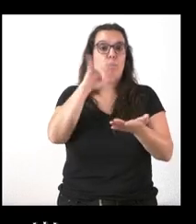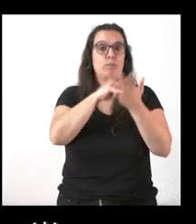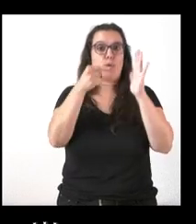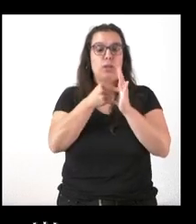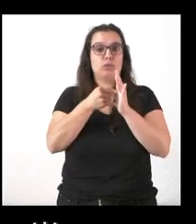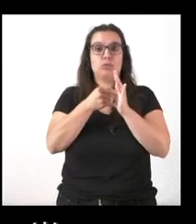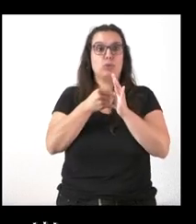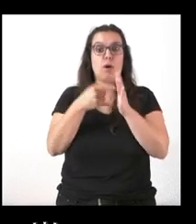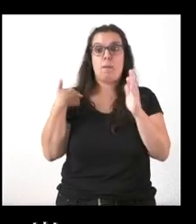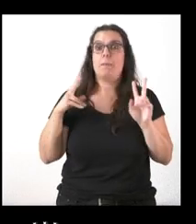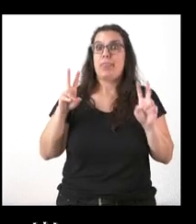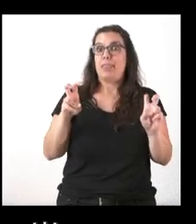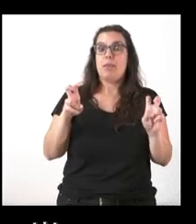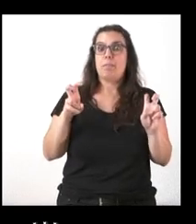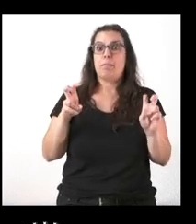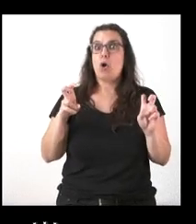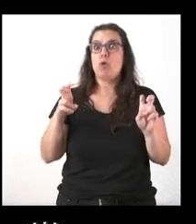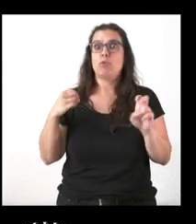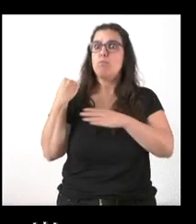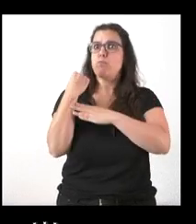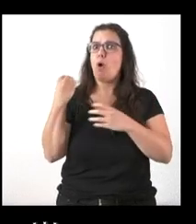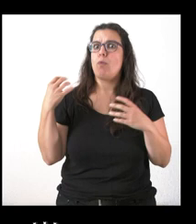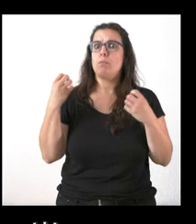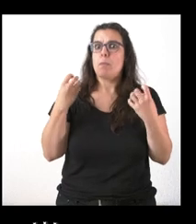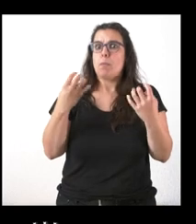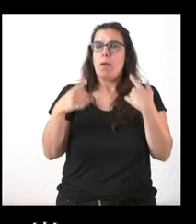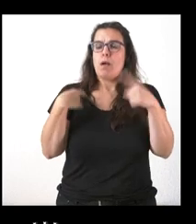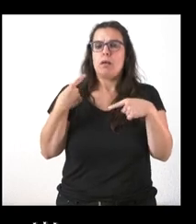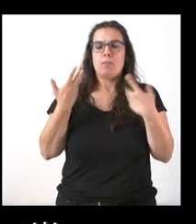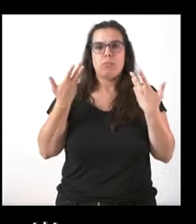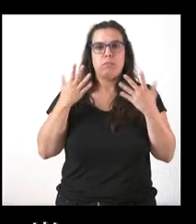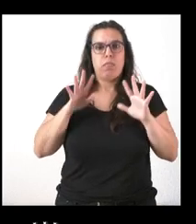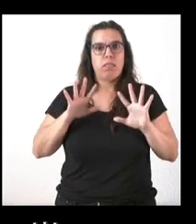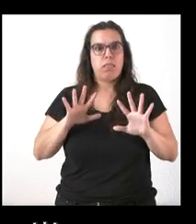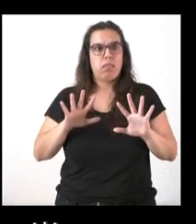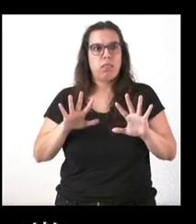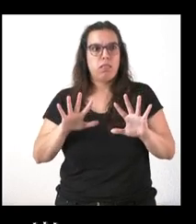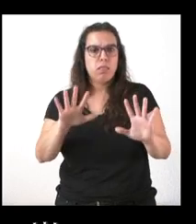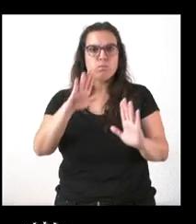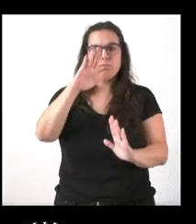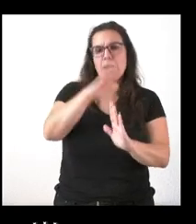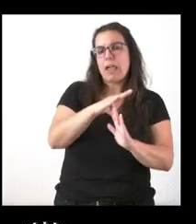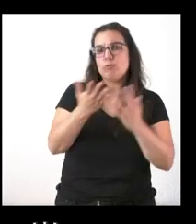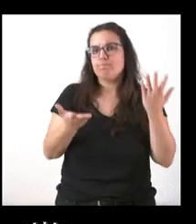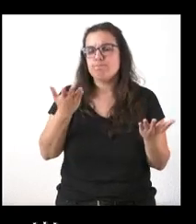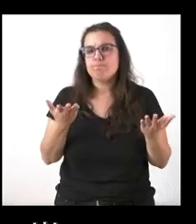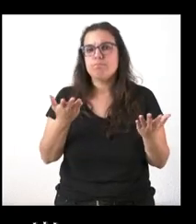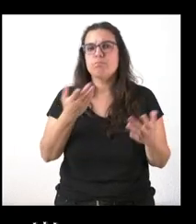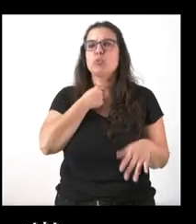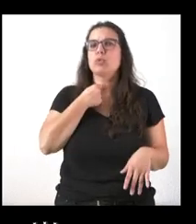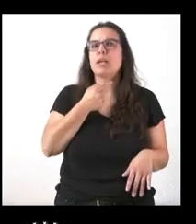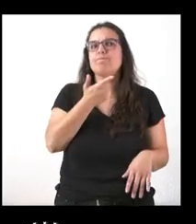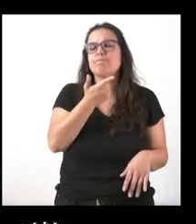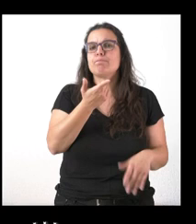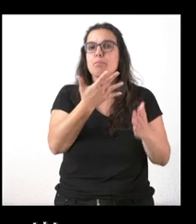al principio parecía que todo el mundo apoyaba y que ahora lleva tiempo dormido paralizado me gustaría que